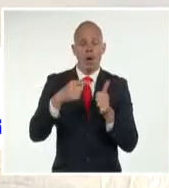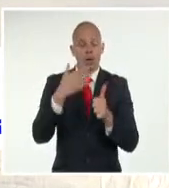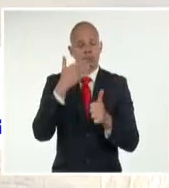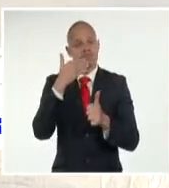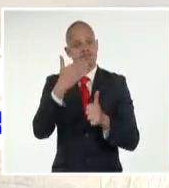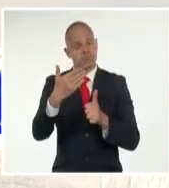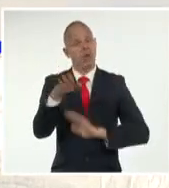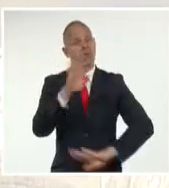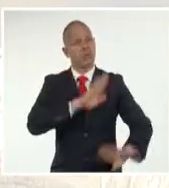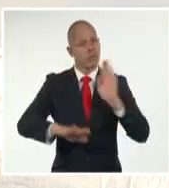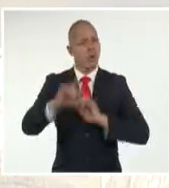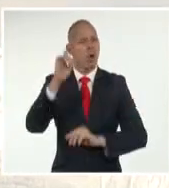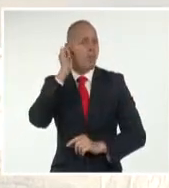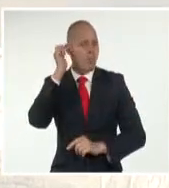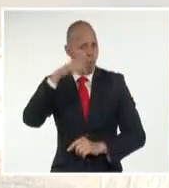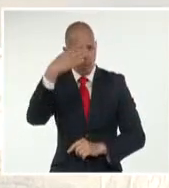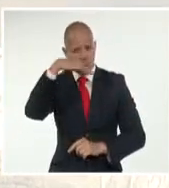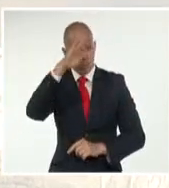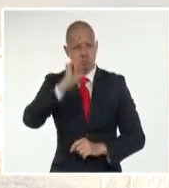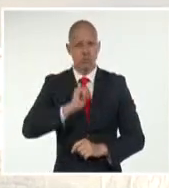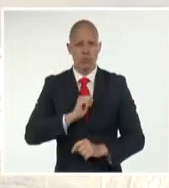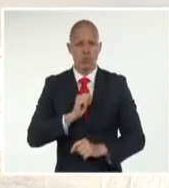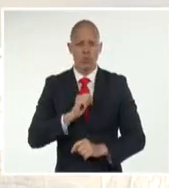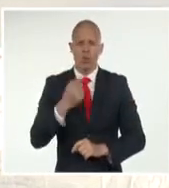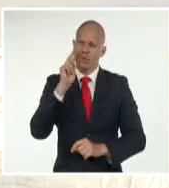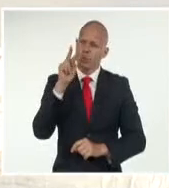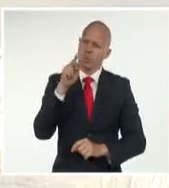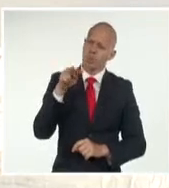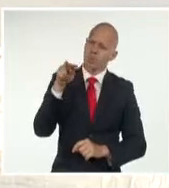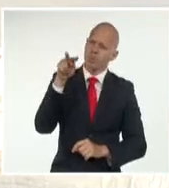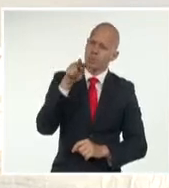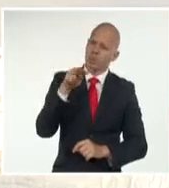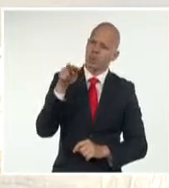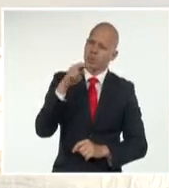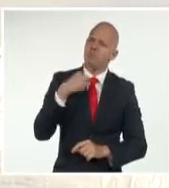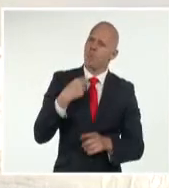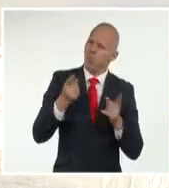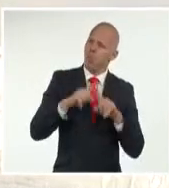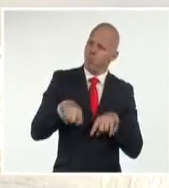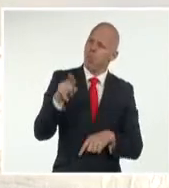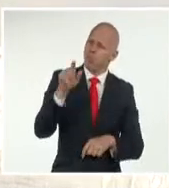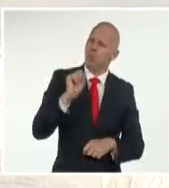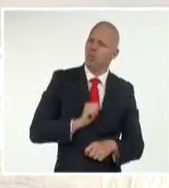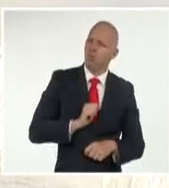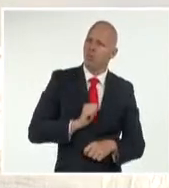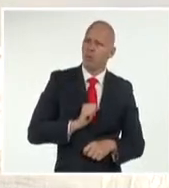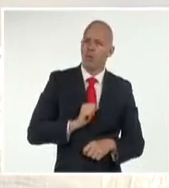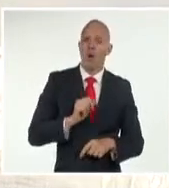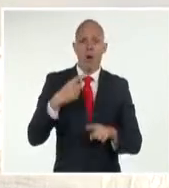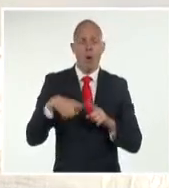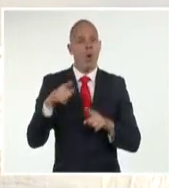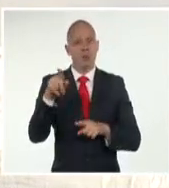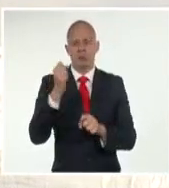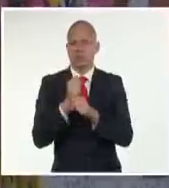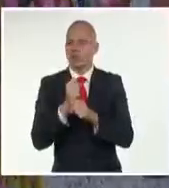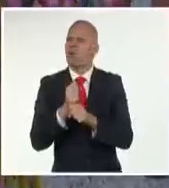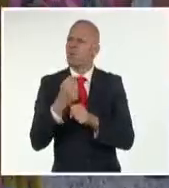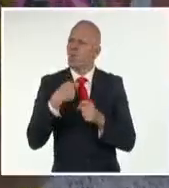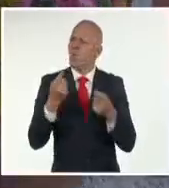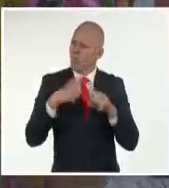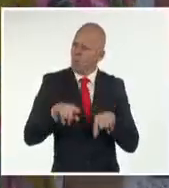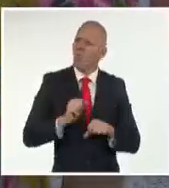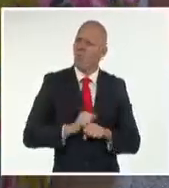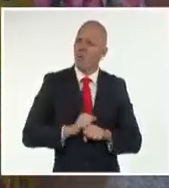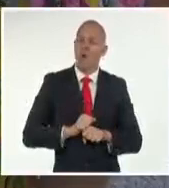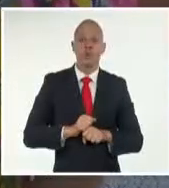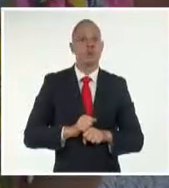cubanas, ser continuidad de sus ideas, ser continuidad de su trabajo, es una responsabilidad muy grande. En